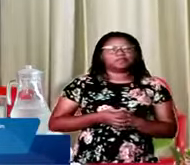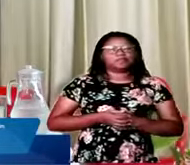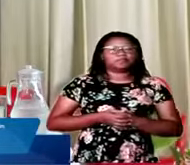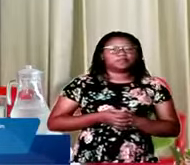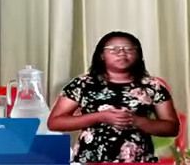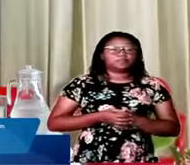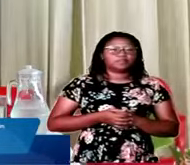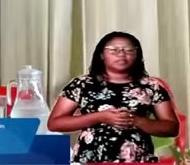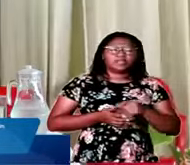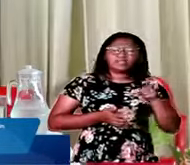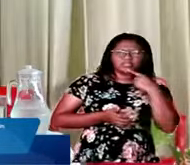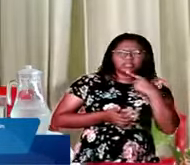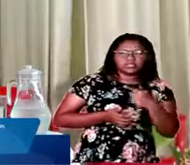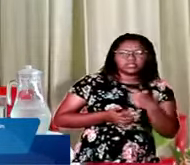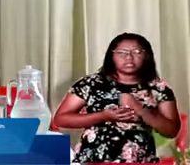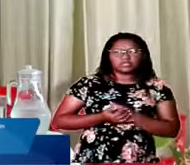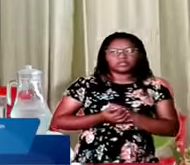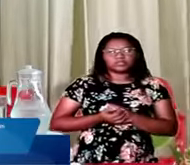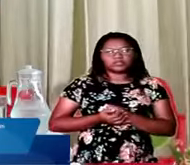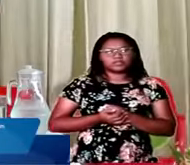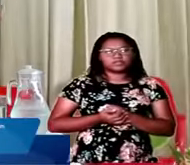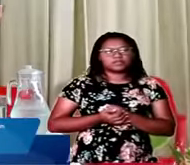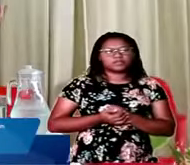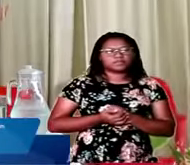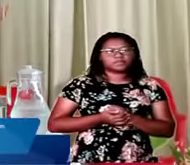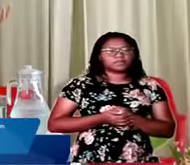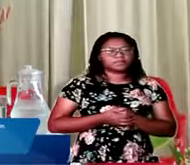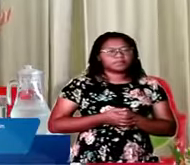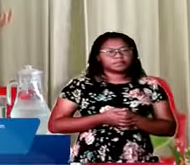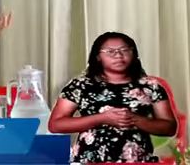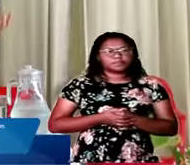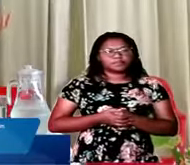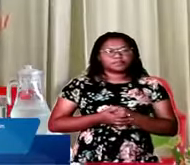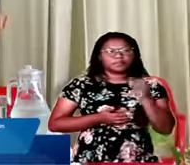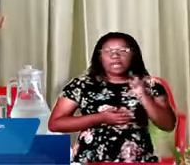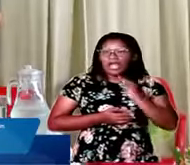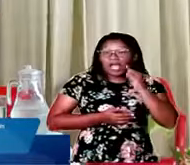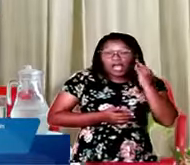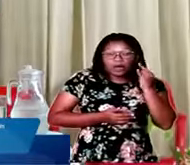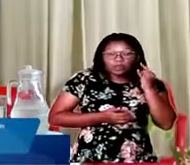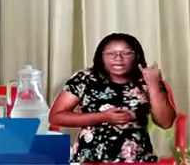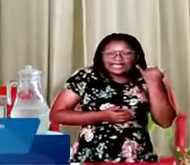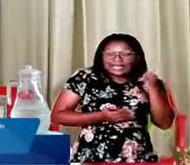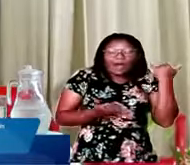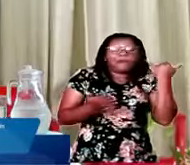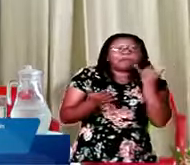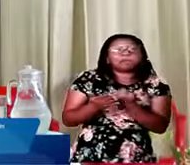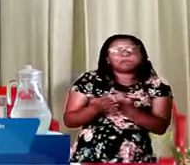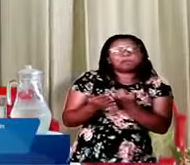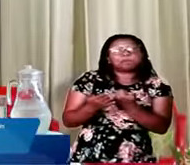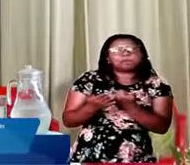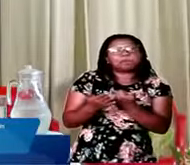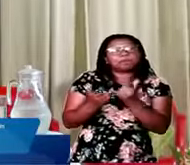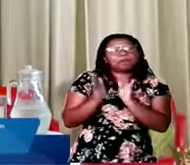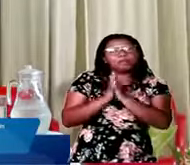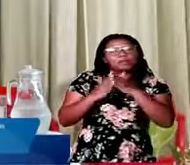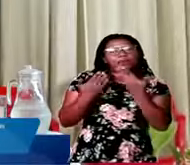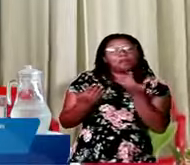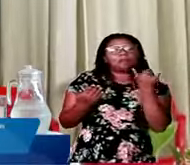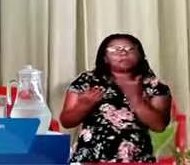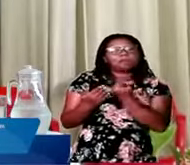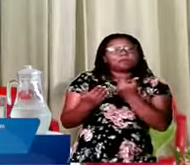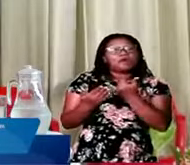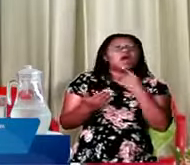Y si él dice algo que ya está escrito, le